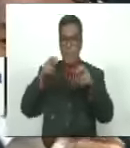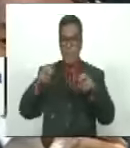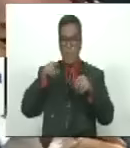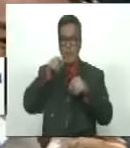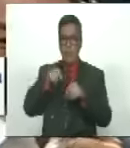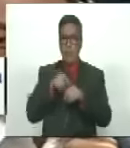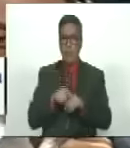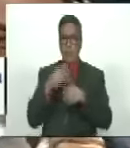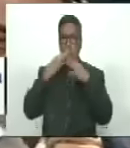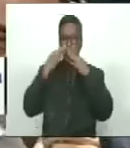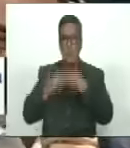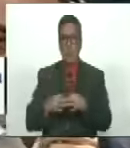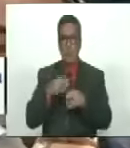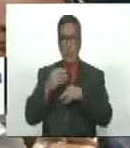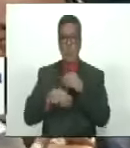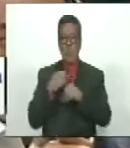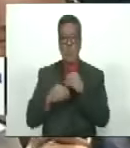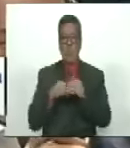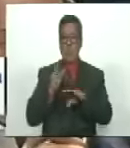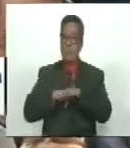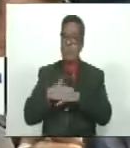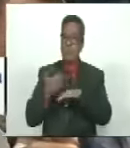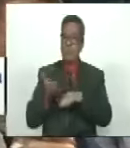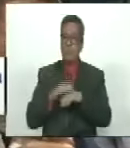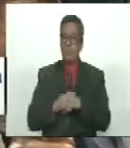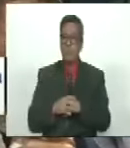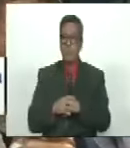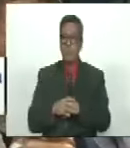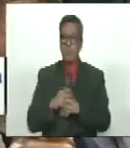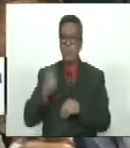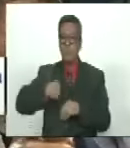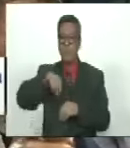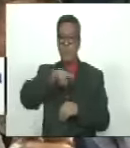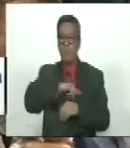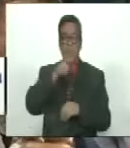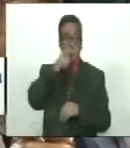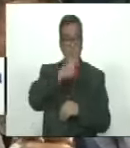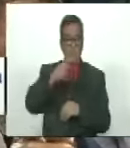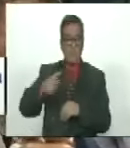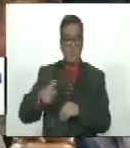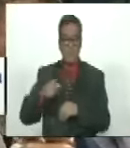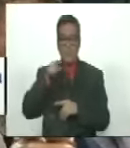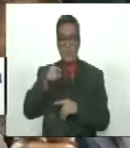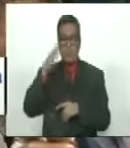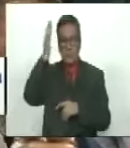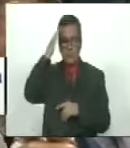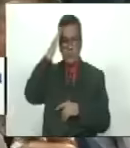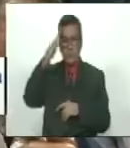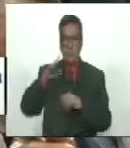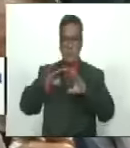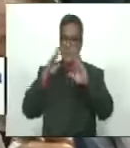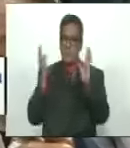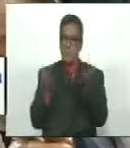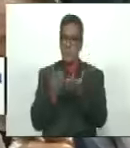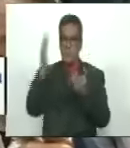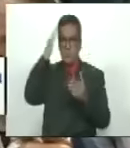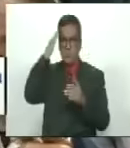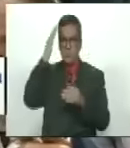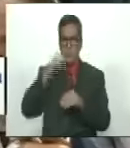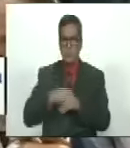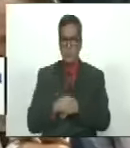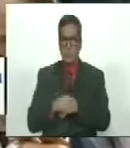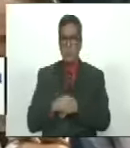que estoy expresando, porque nuestro pueblo está consciente y el mundo entero lo